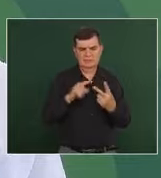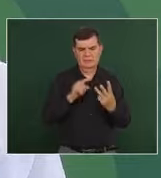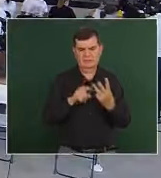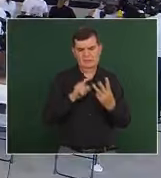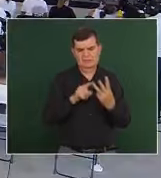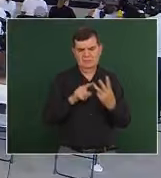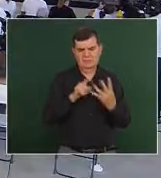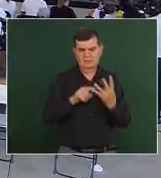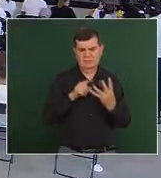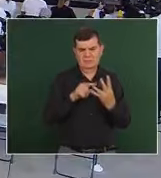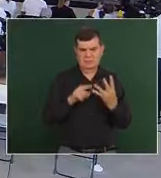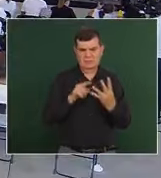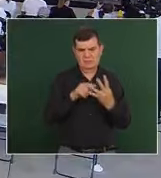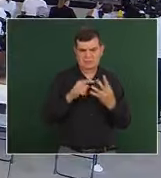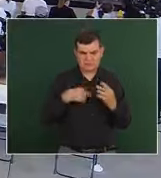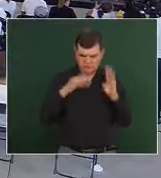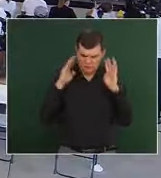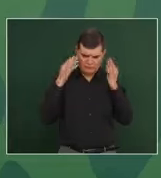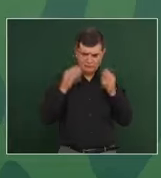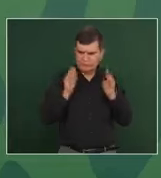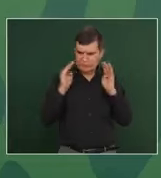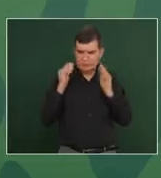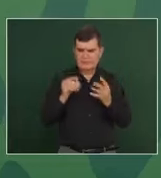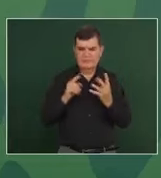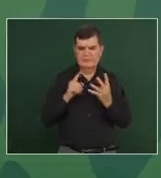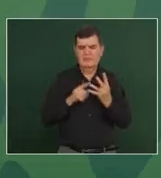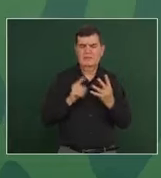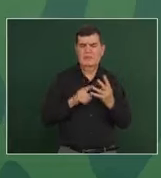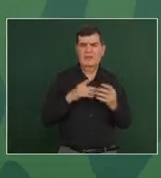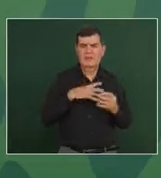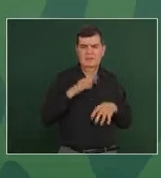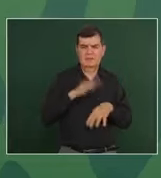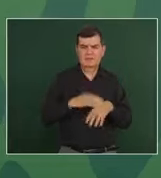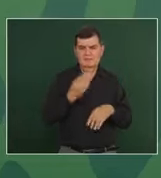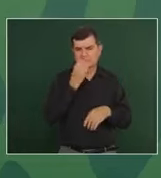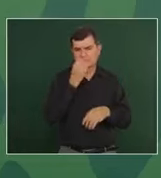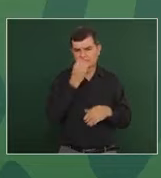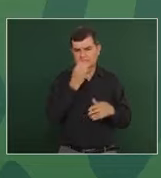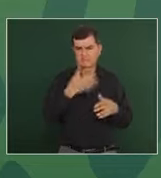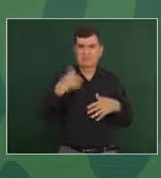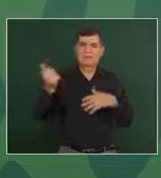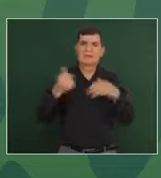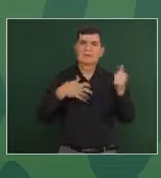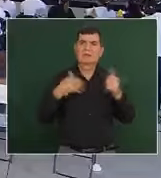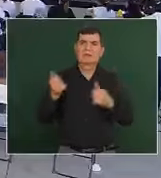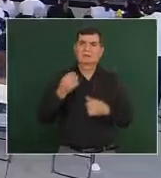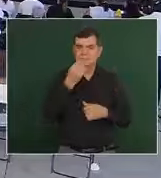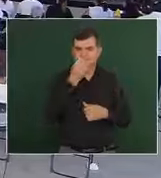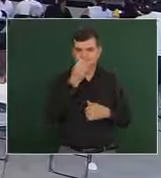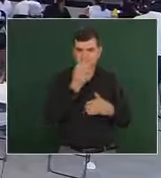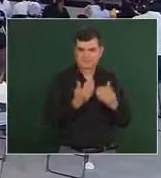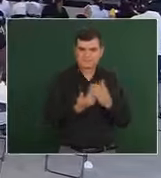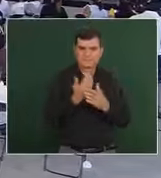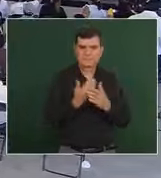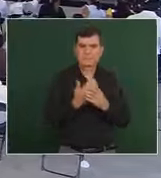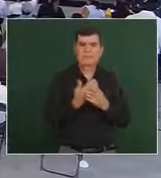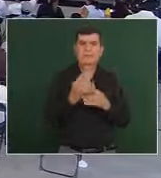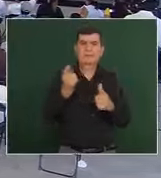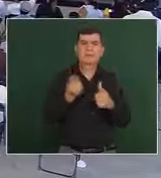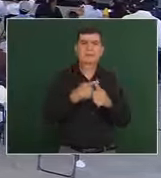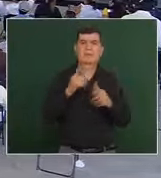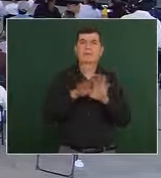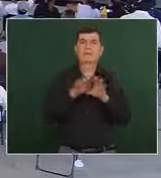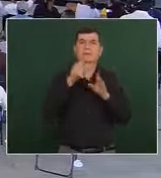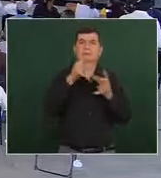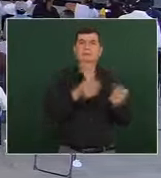3 o 4 que a eso estoy dedicado. Pero ahora vámonos ya a desayunar. Bueno, primero no a desayunar, vamos a ver la